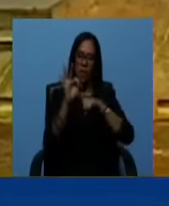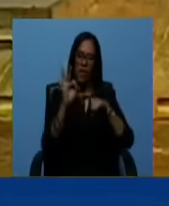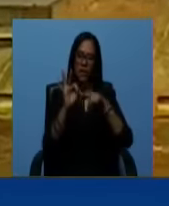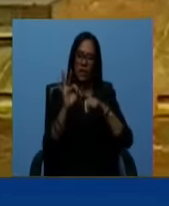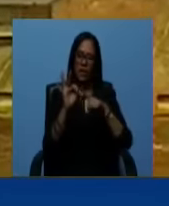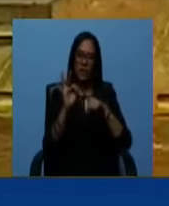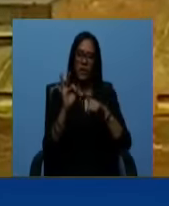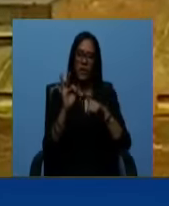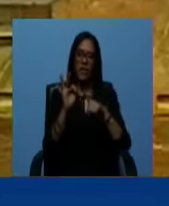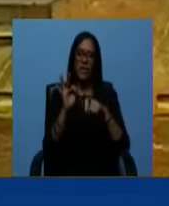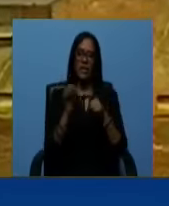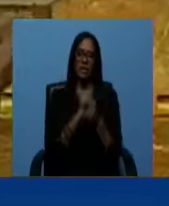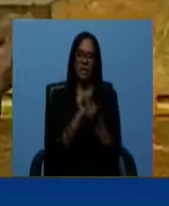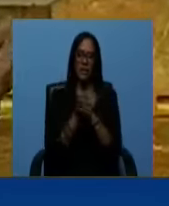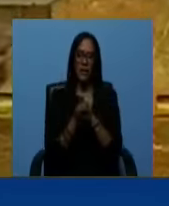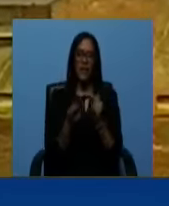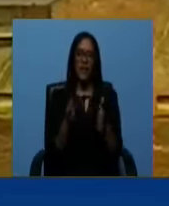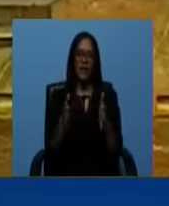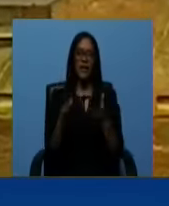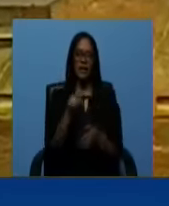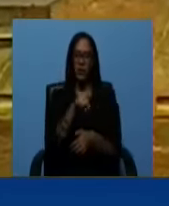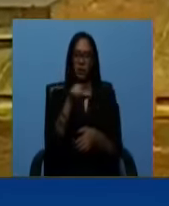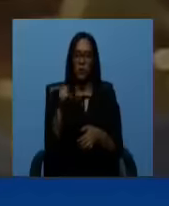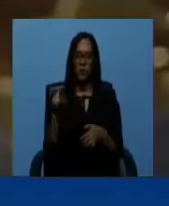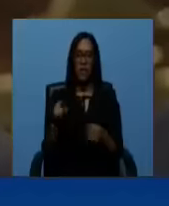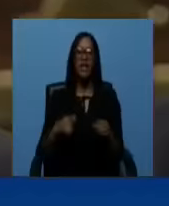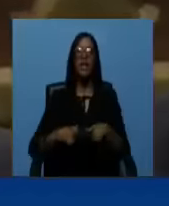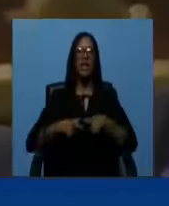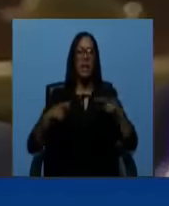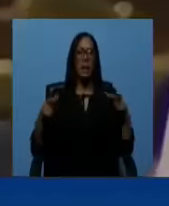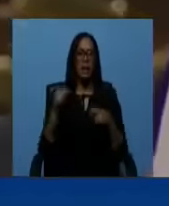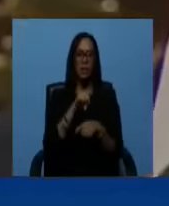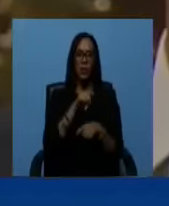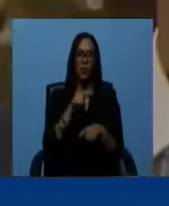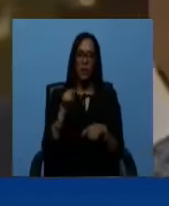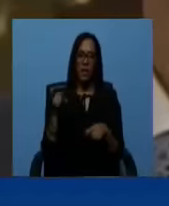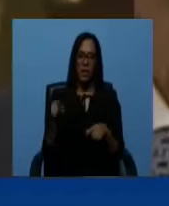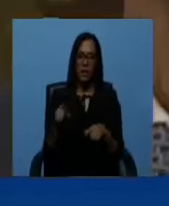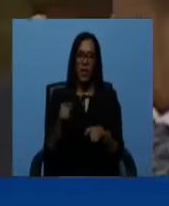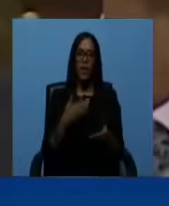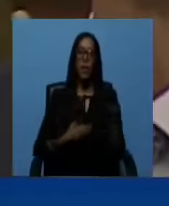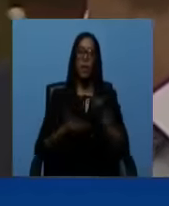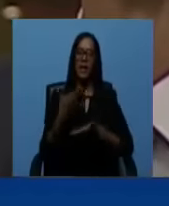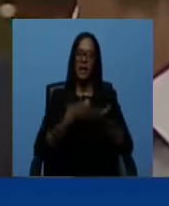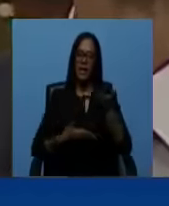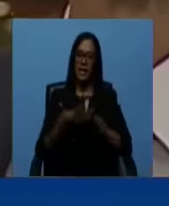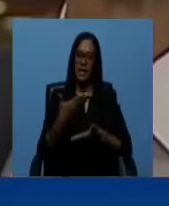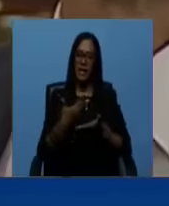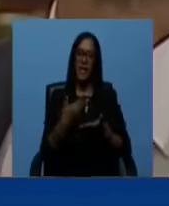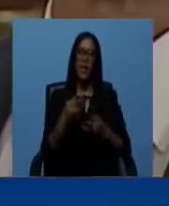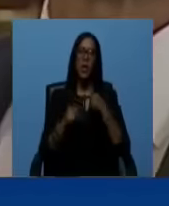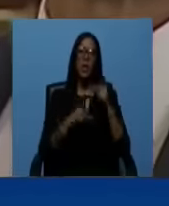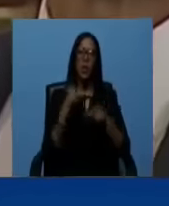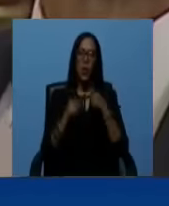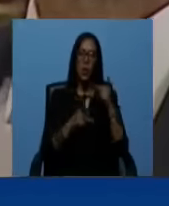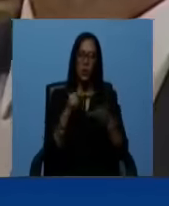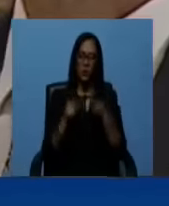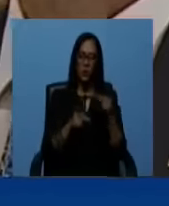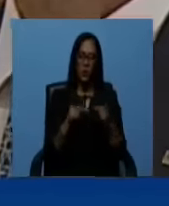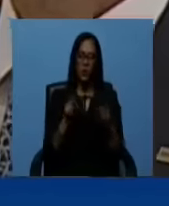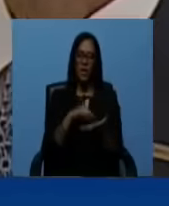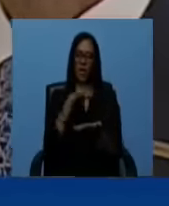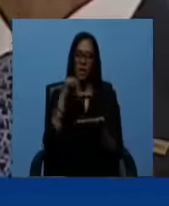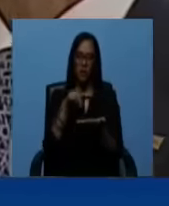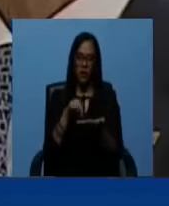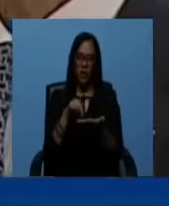que se traduce en la ganancia de ustedes, en el crecimiento de ustedes, convertirla en producto